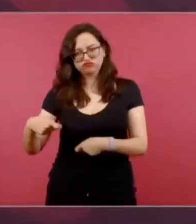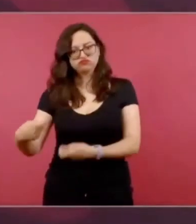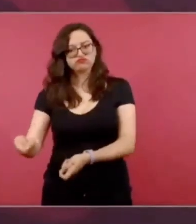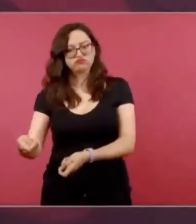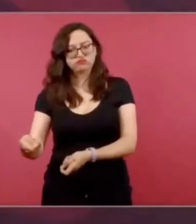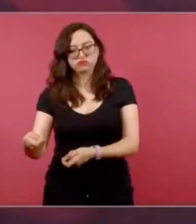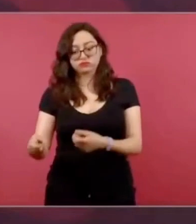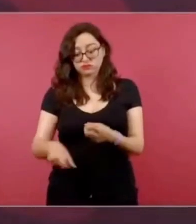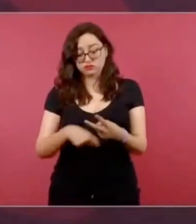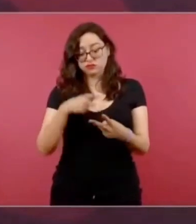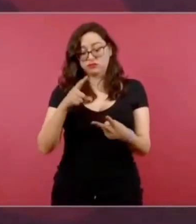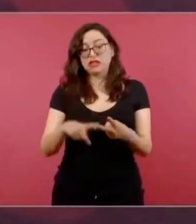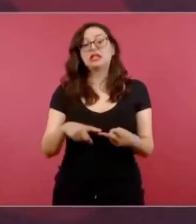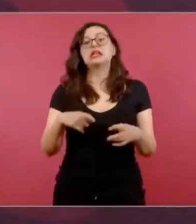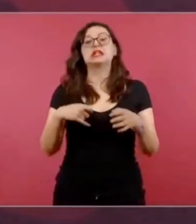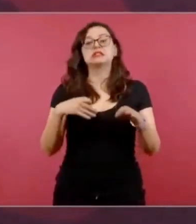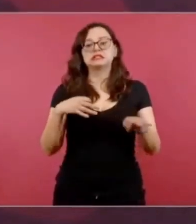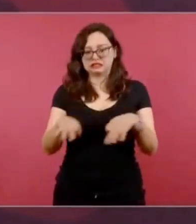de trabajo,